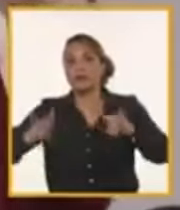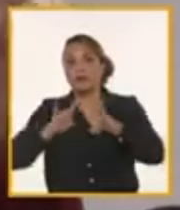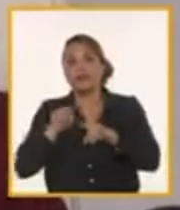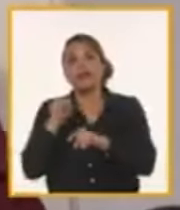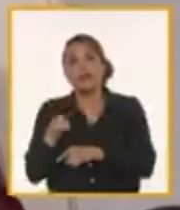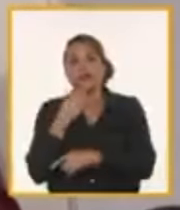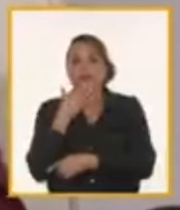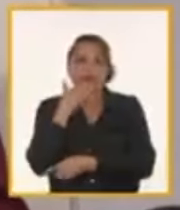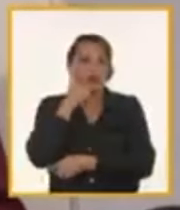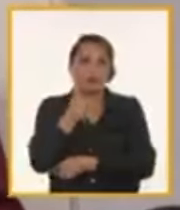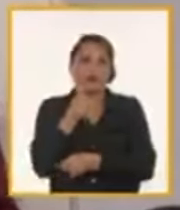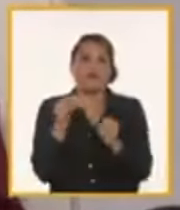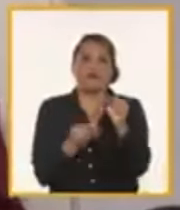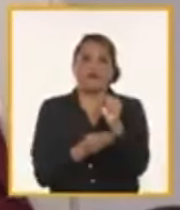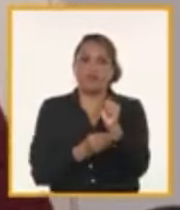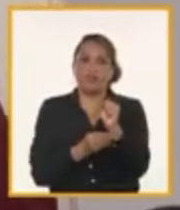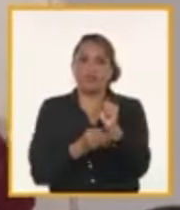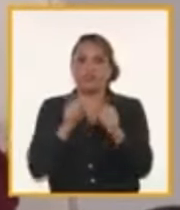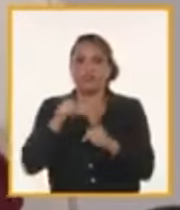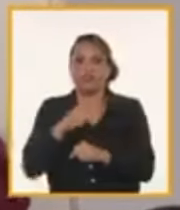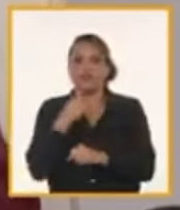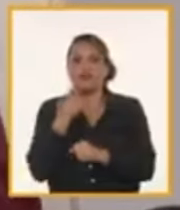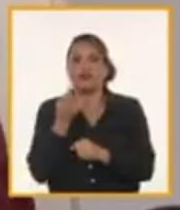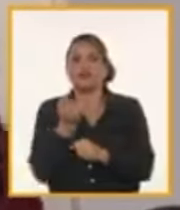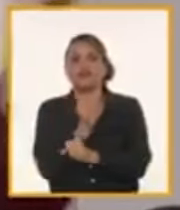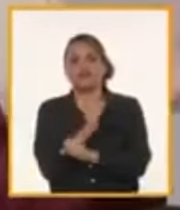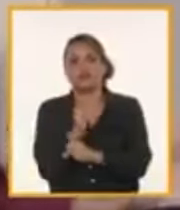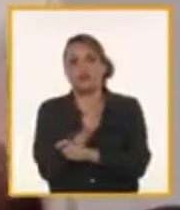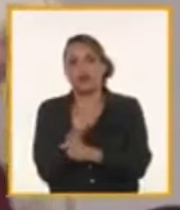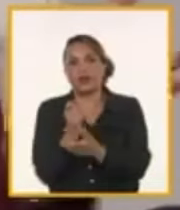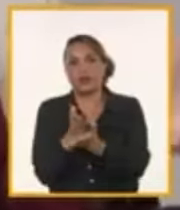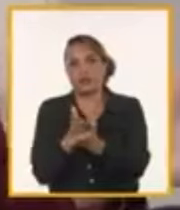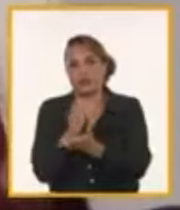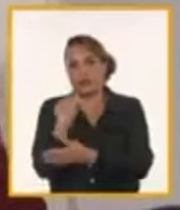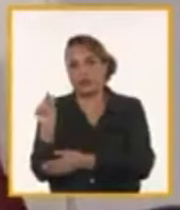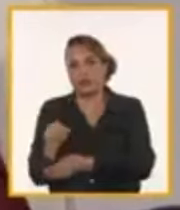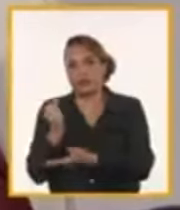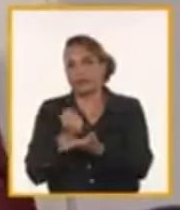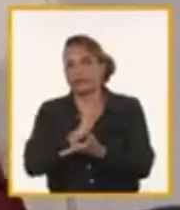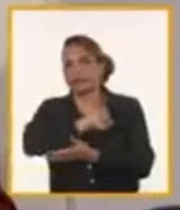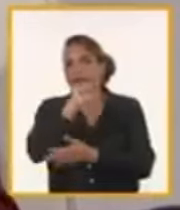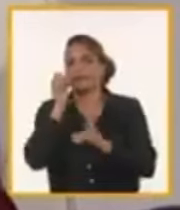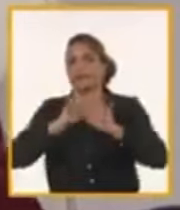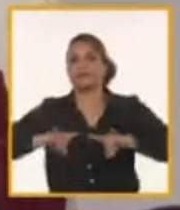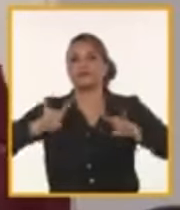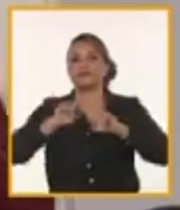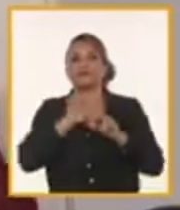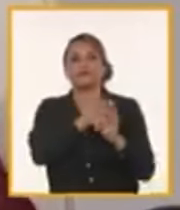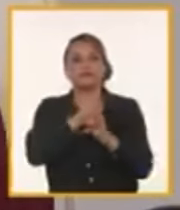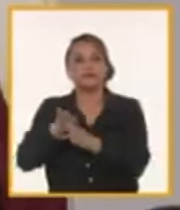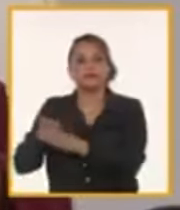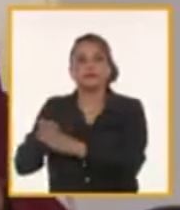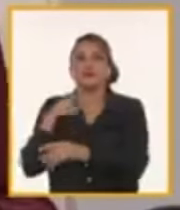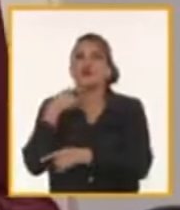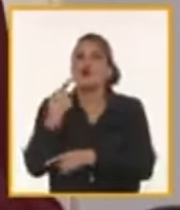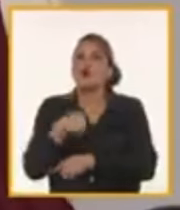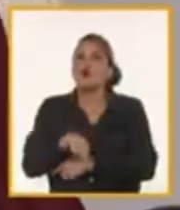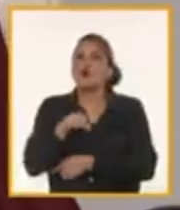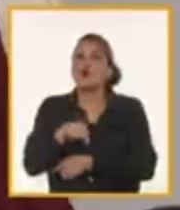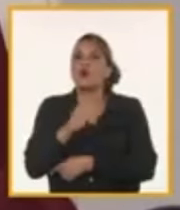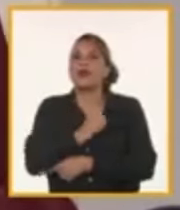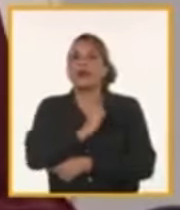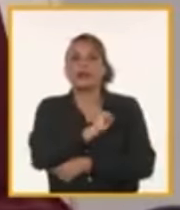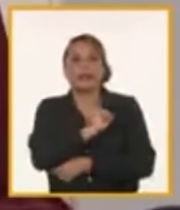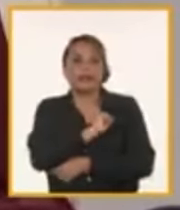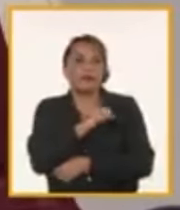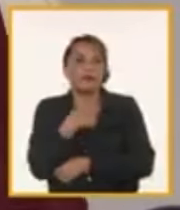las fortalezas que constituya para un egresado y bueno hablará también René del experimento como hoy queremos que ese experimento con